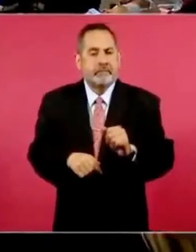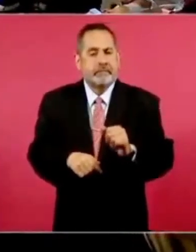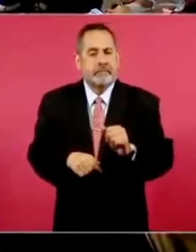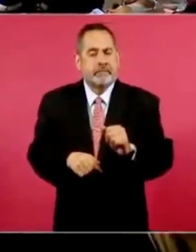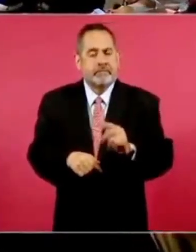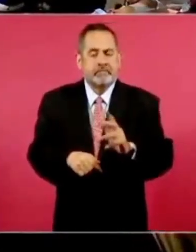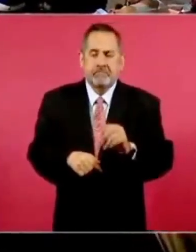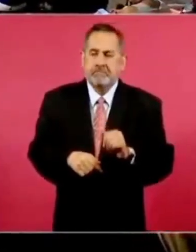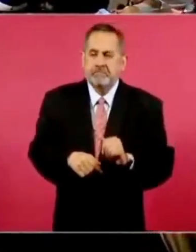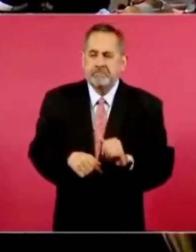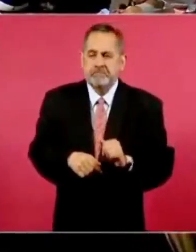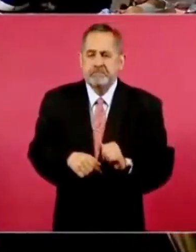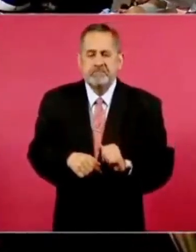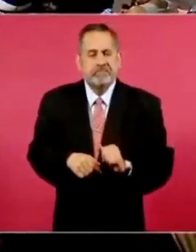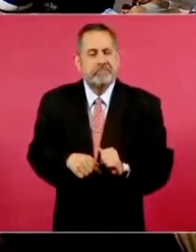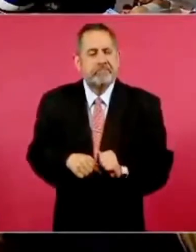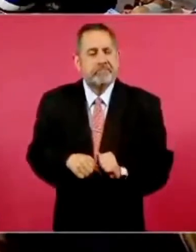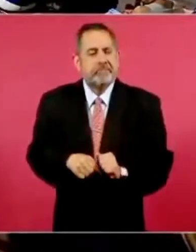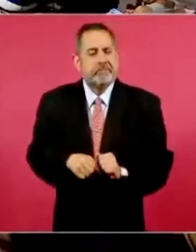quiero